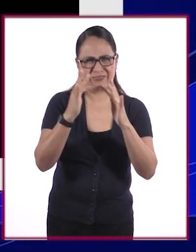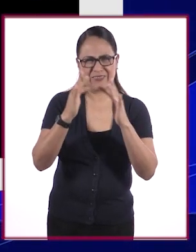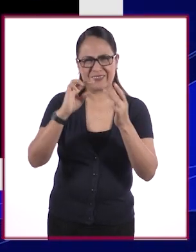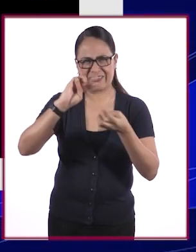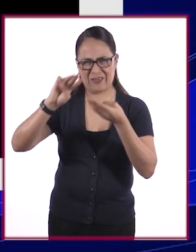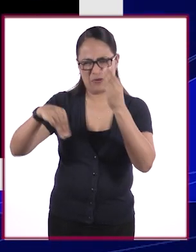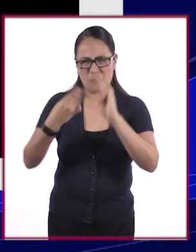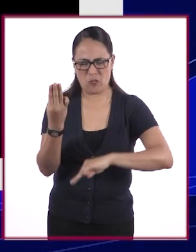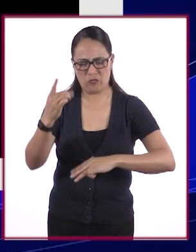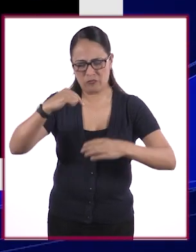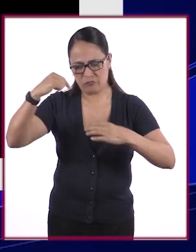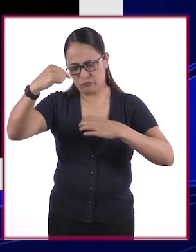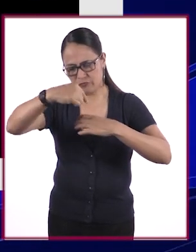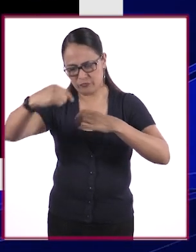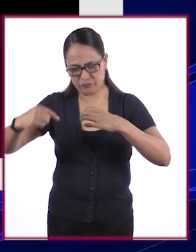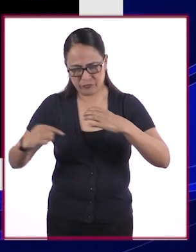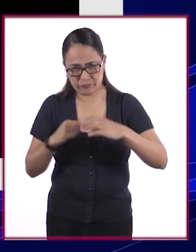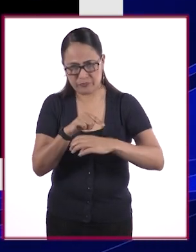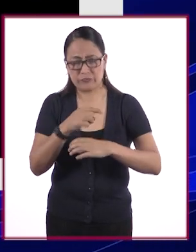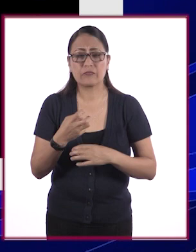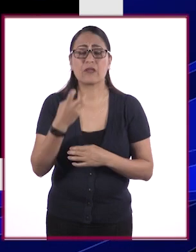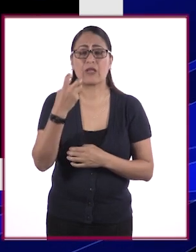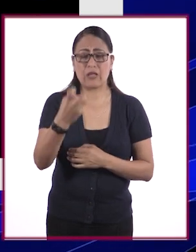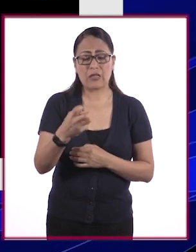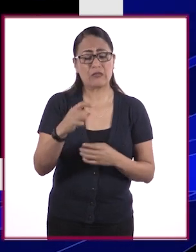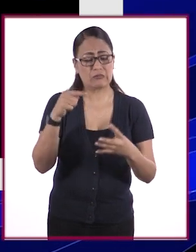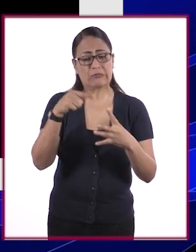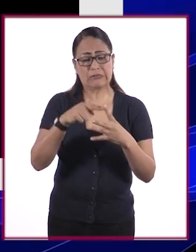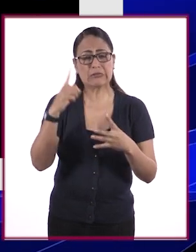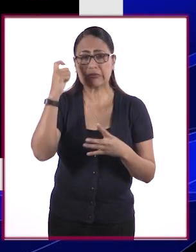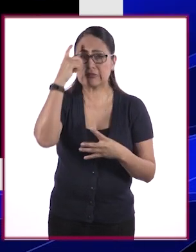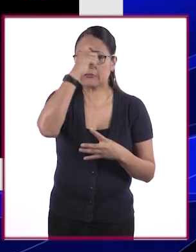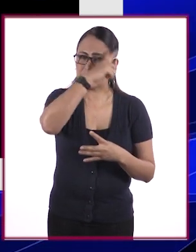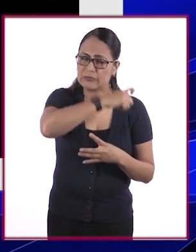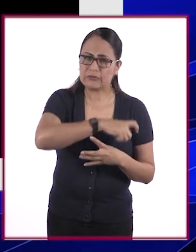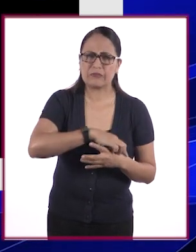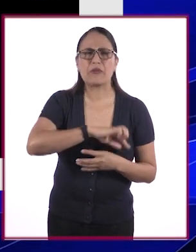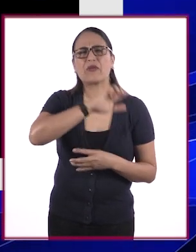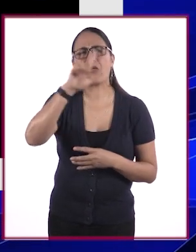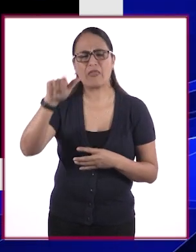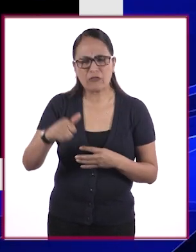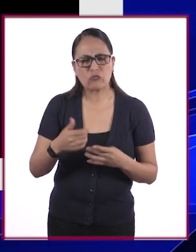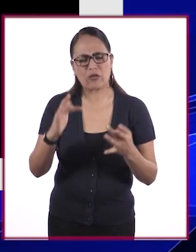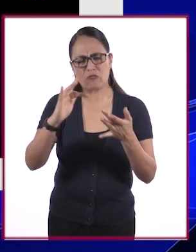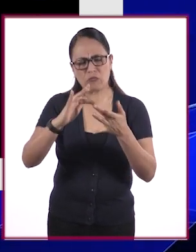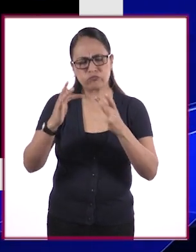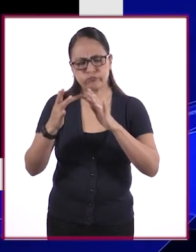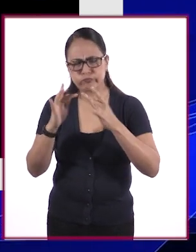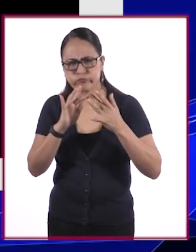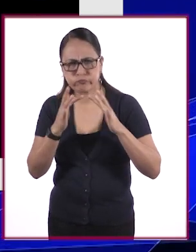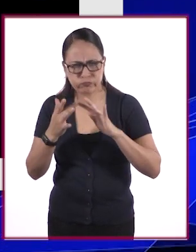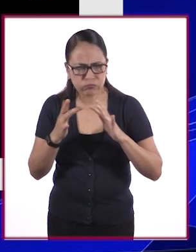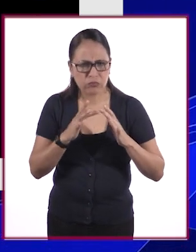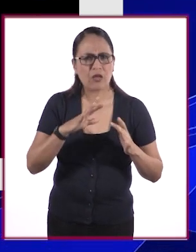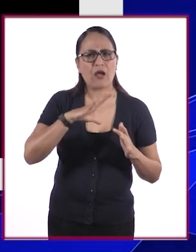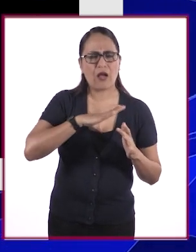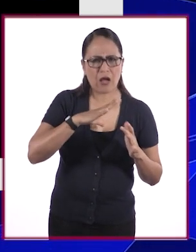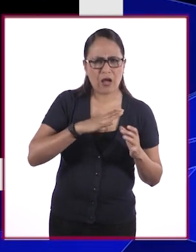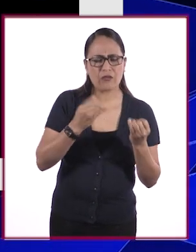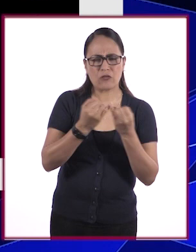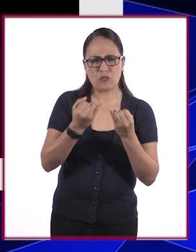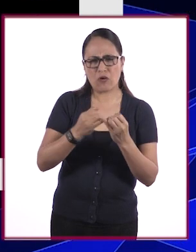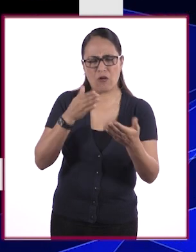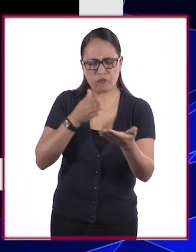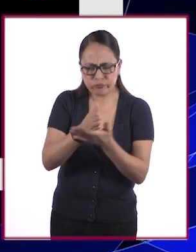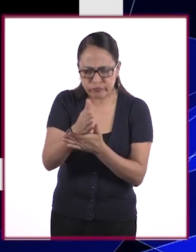acceder a Internet, y ese fue quizás el desafío mayor. Ya teniendo los canales de comunicación, teniendo la velocidad de